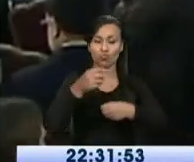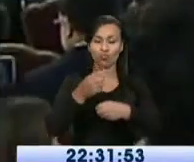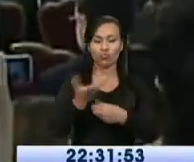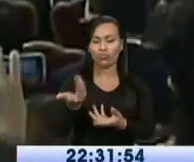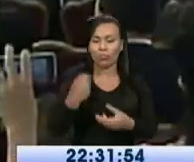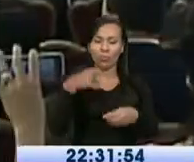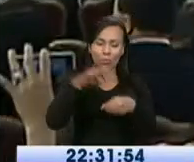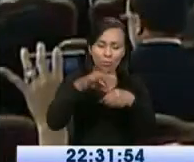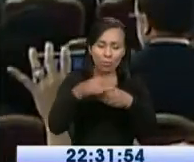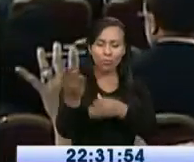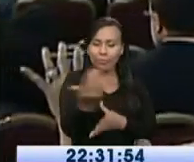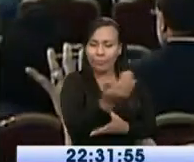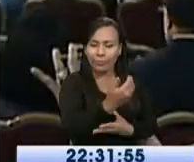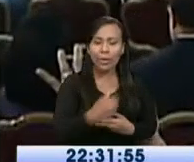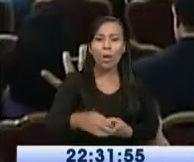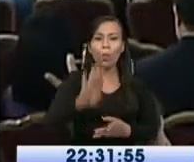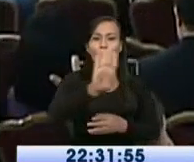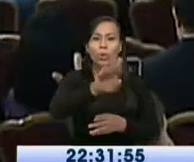que